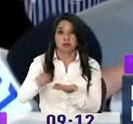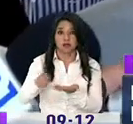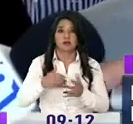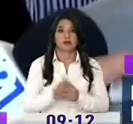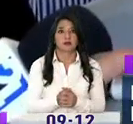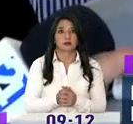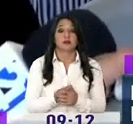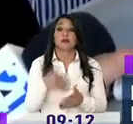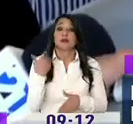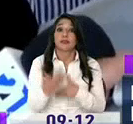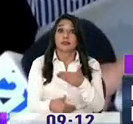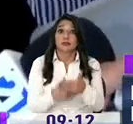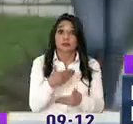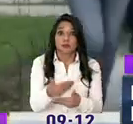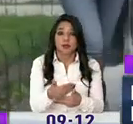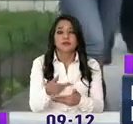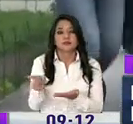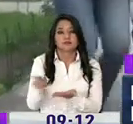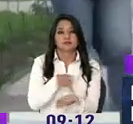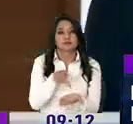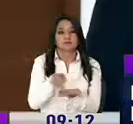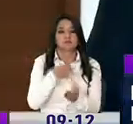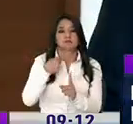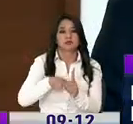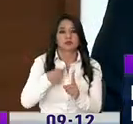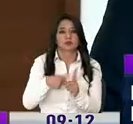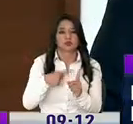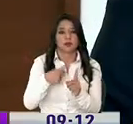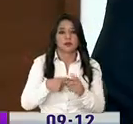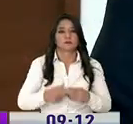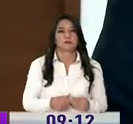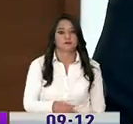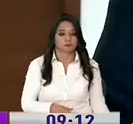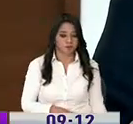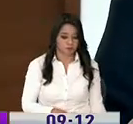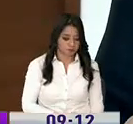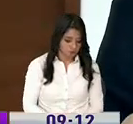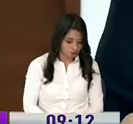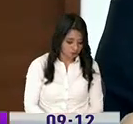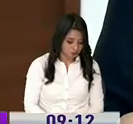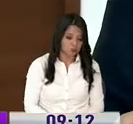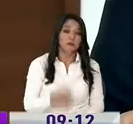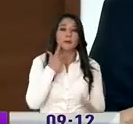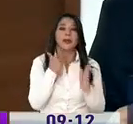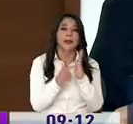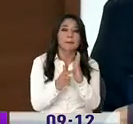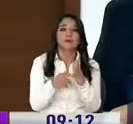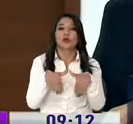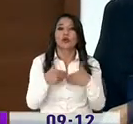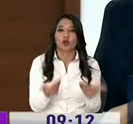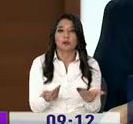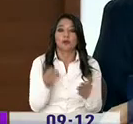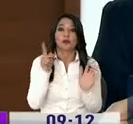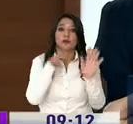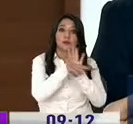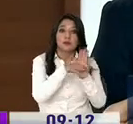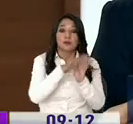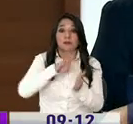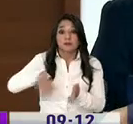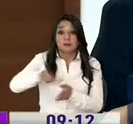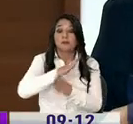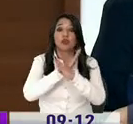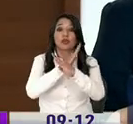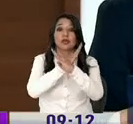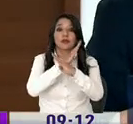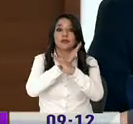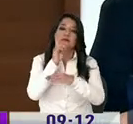González deberá establecer un mecanismo de cobro mensual. Ya que no se va a establecer, no se va a hacer a través de las cuentas que están bloqueadas porque